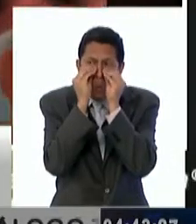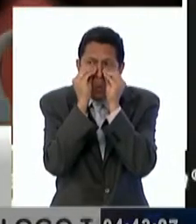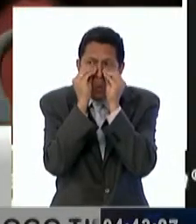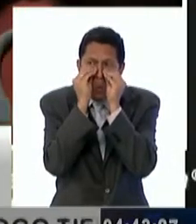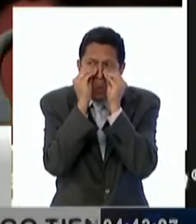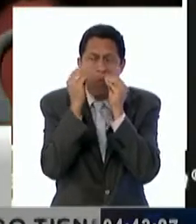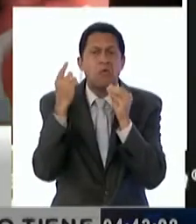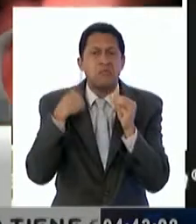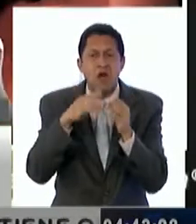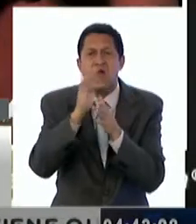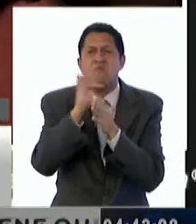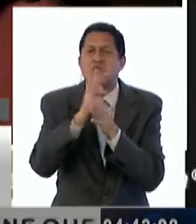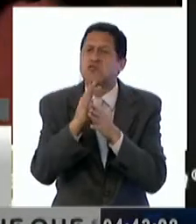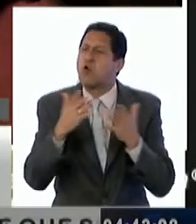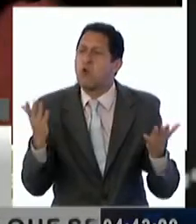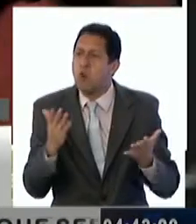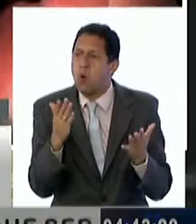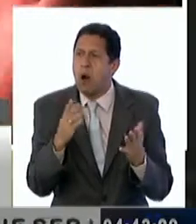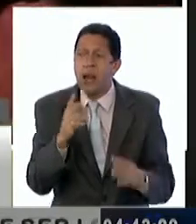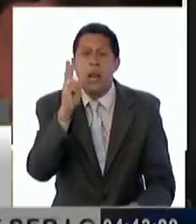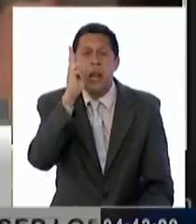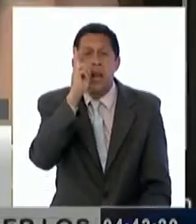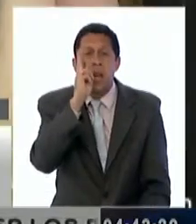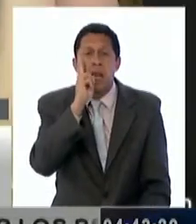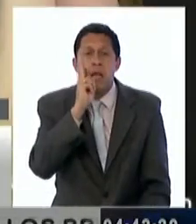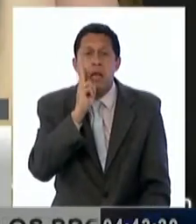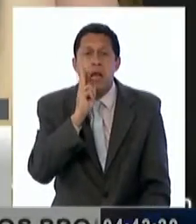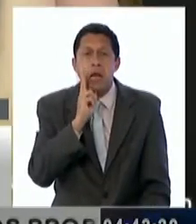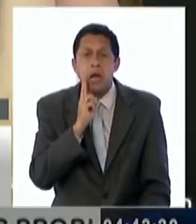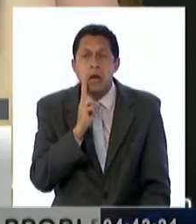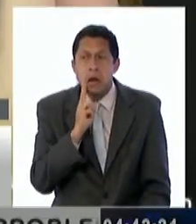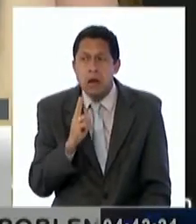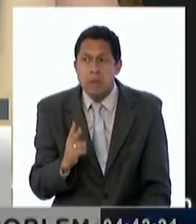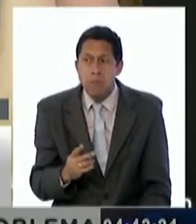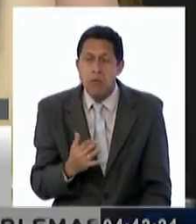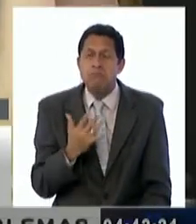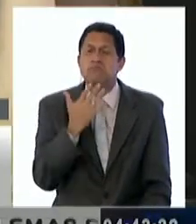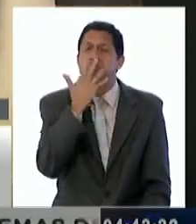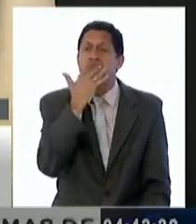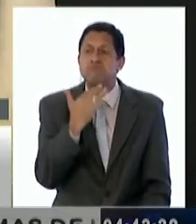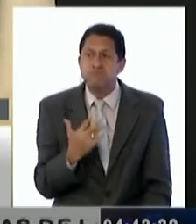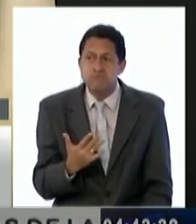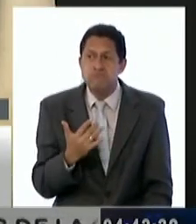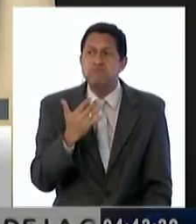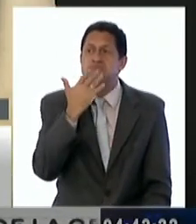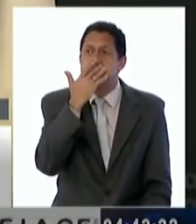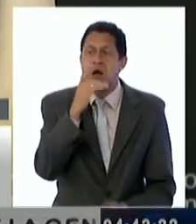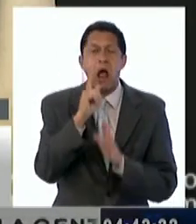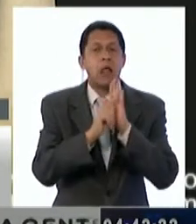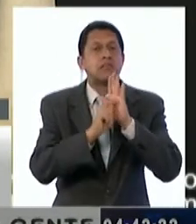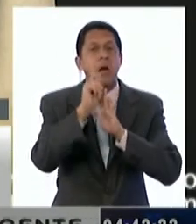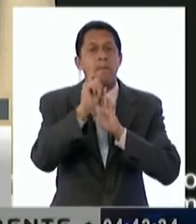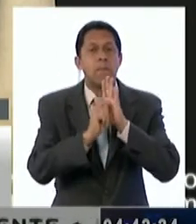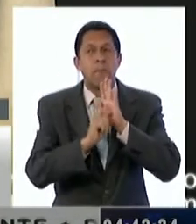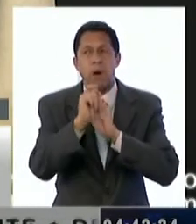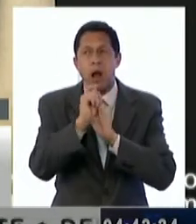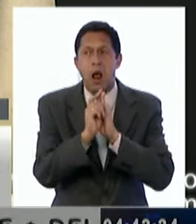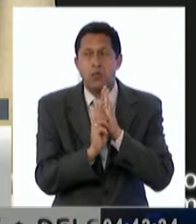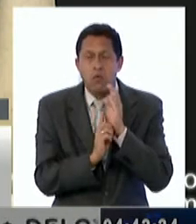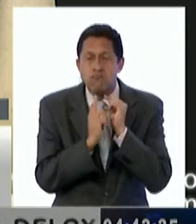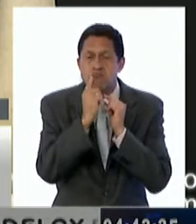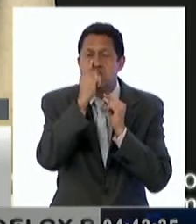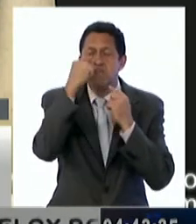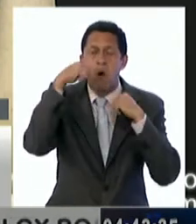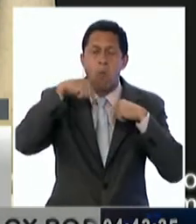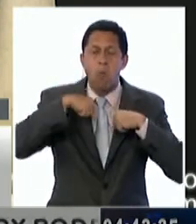que tienen como función filtrar unificar percibir el flujo aéreo nasal y la temperatura del aire que debe llegar a